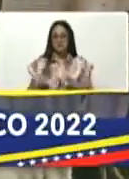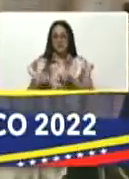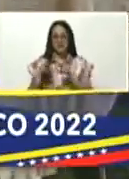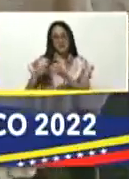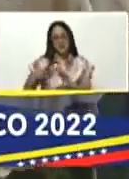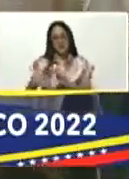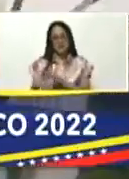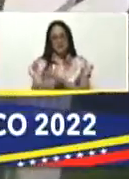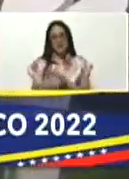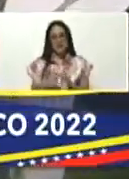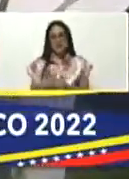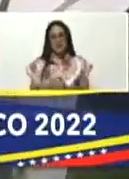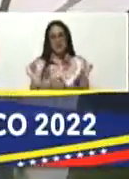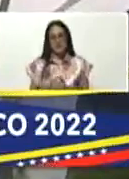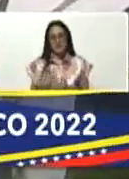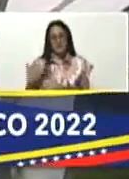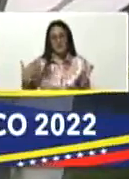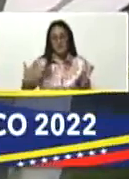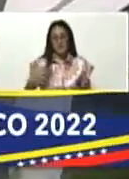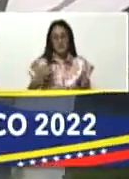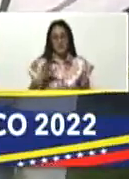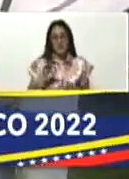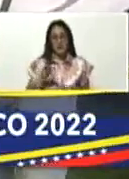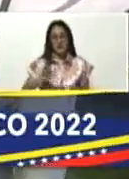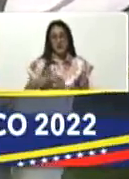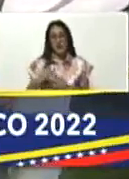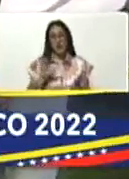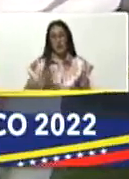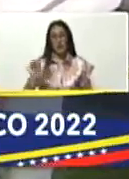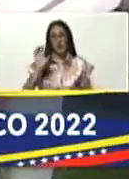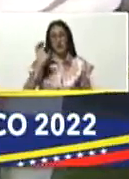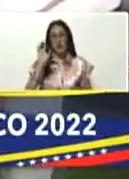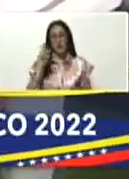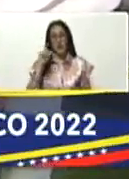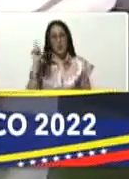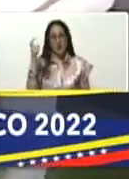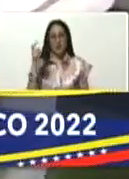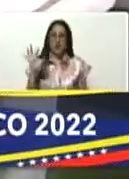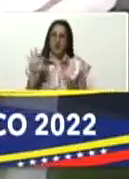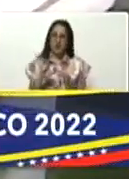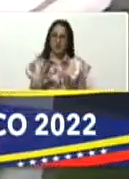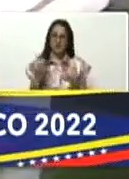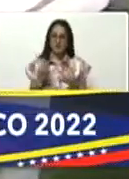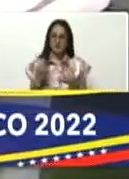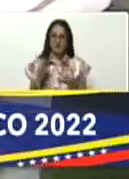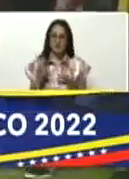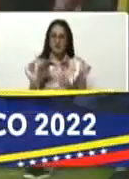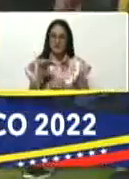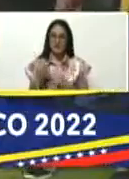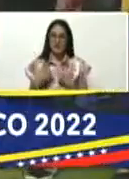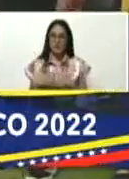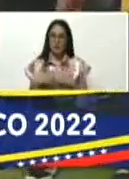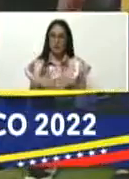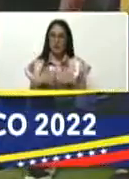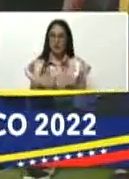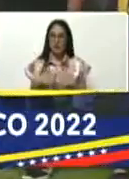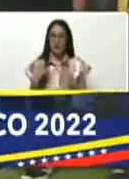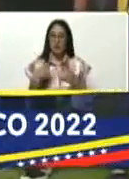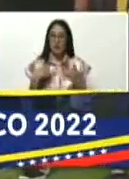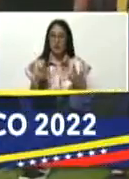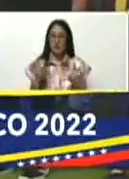pecuaria, que hemos venido llevando a nivel del Estado Guárico y las alianzas estratégicas a nivel industrial. Otro